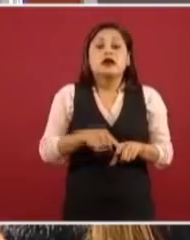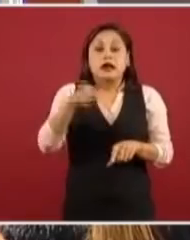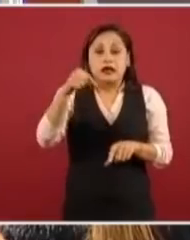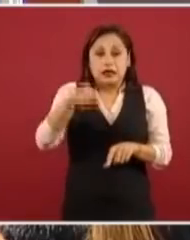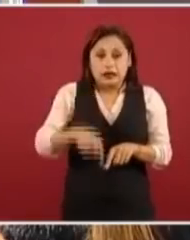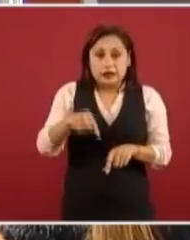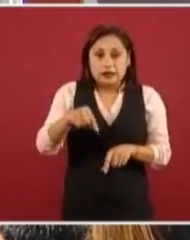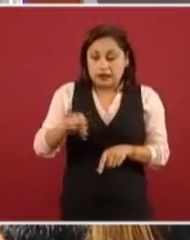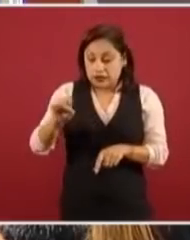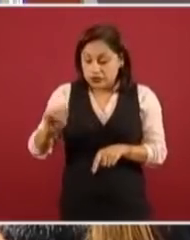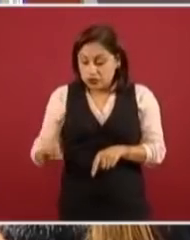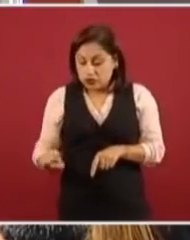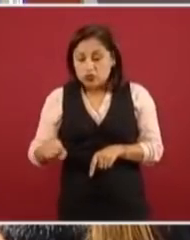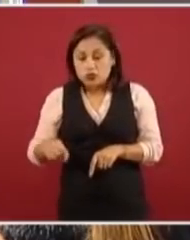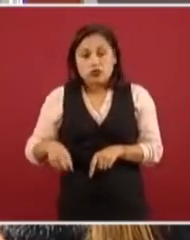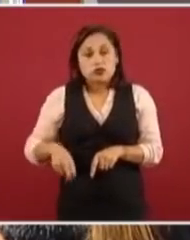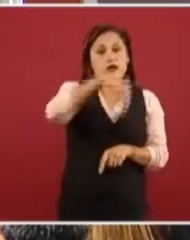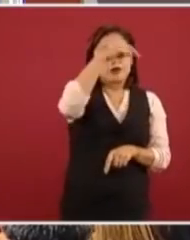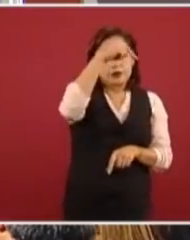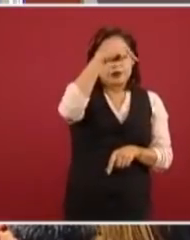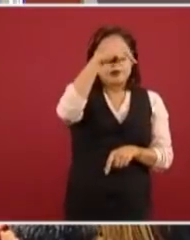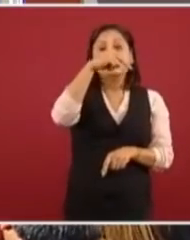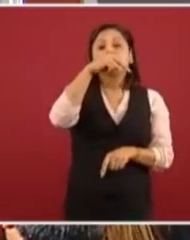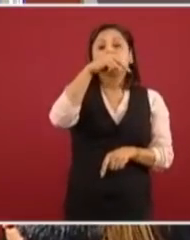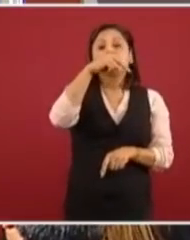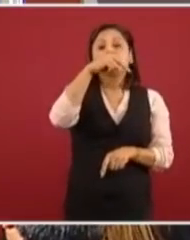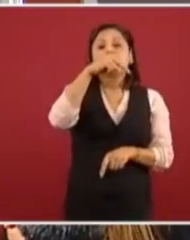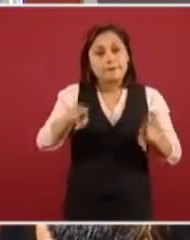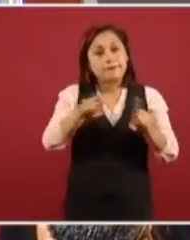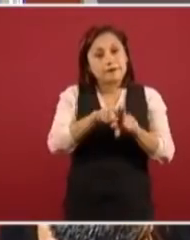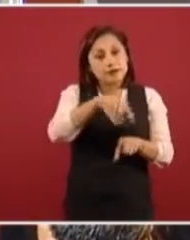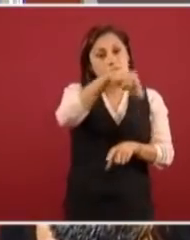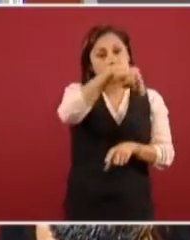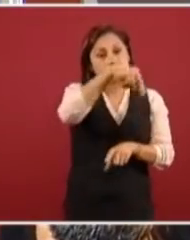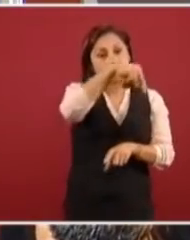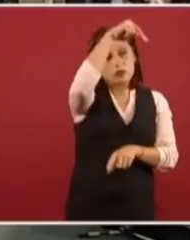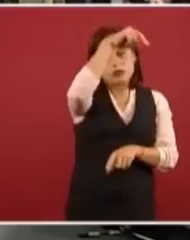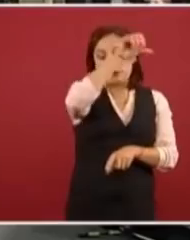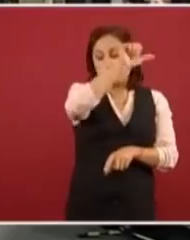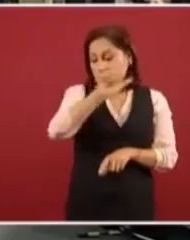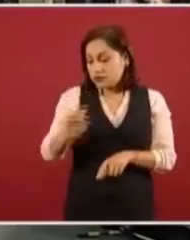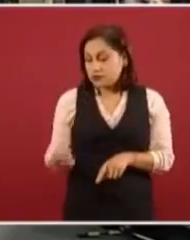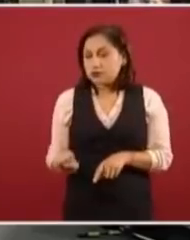utilizan para movimiento de dinero y armas de norte a sur. ¿Se ha elevado la